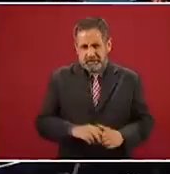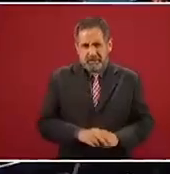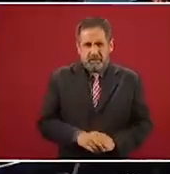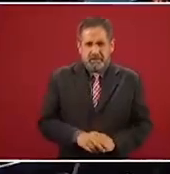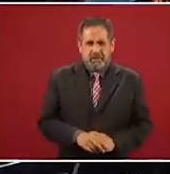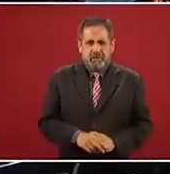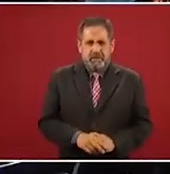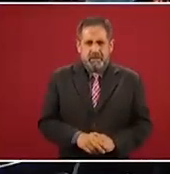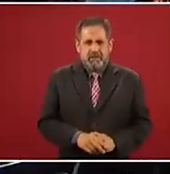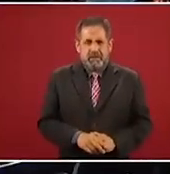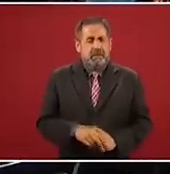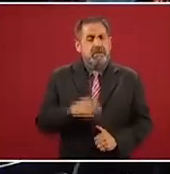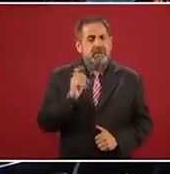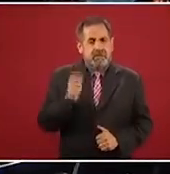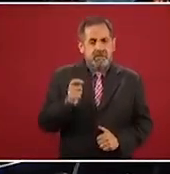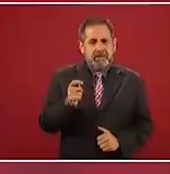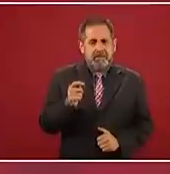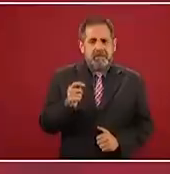De todas maneras,